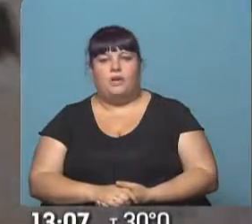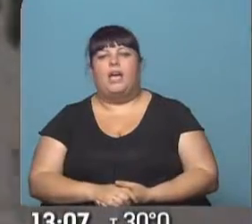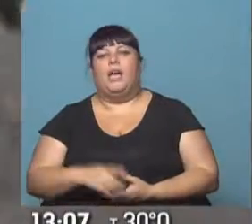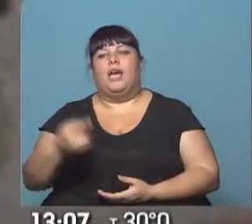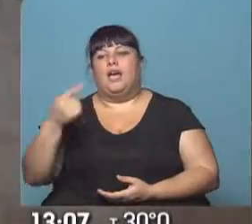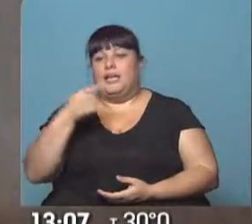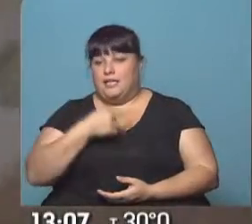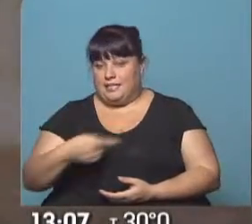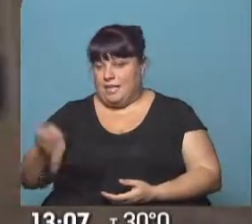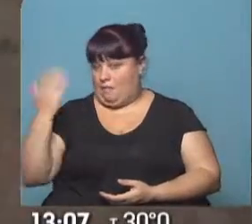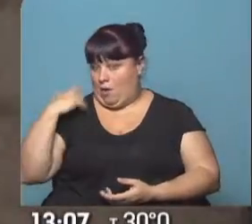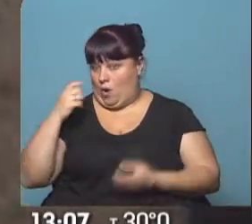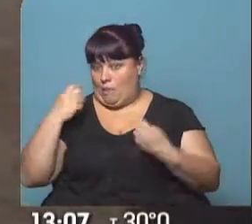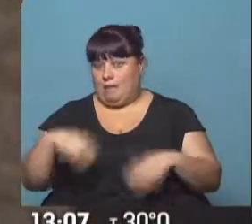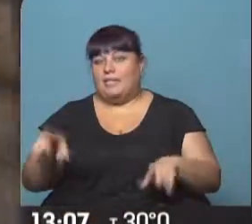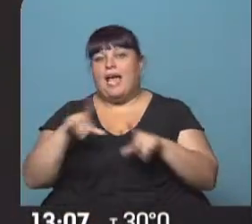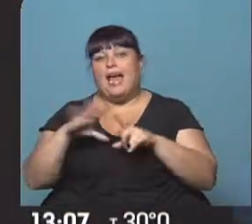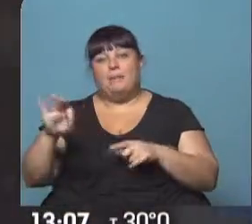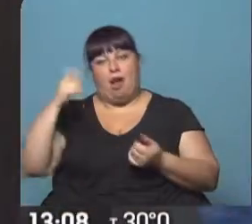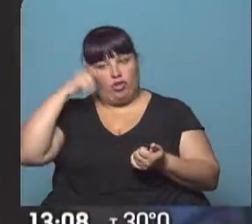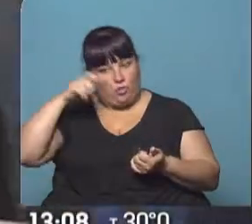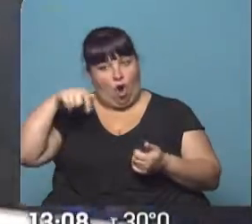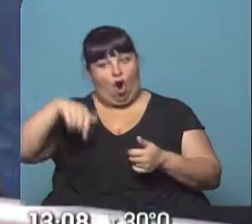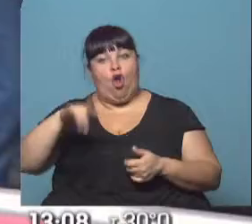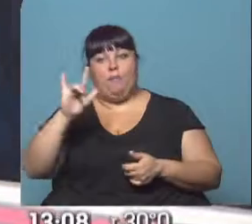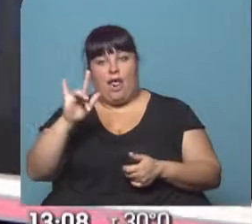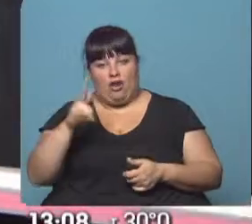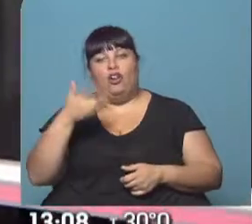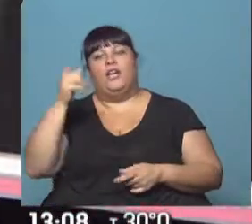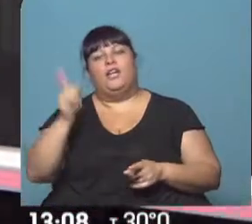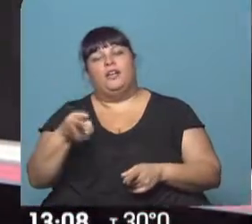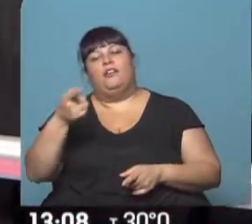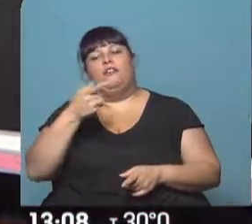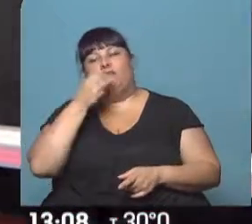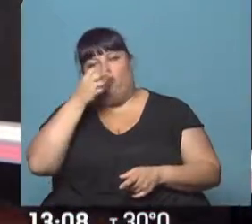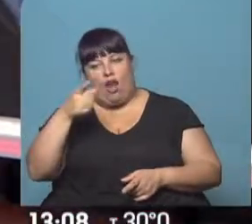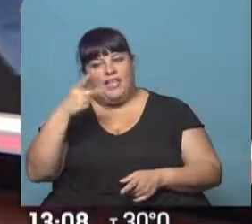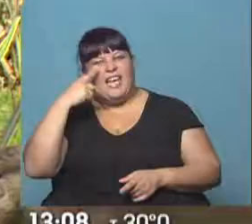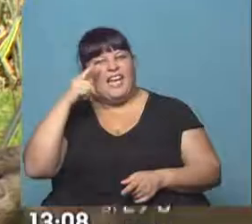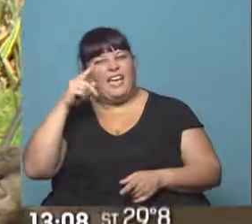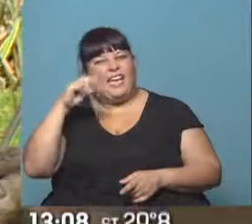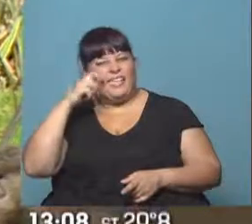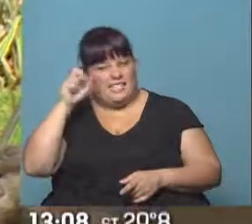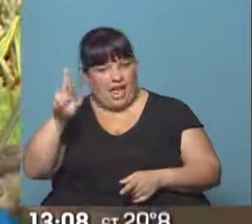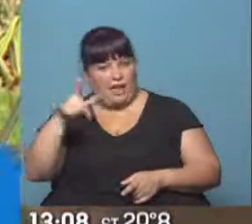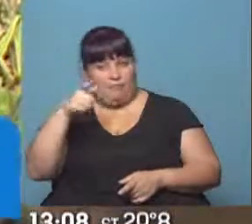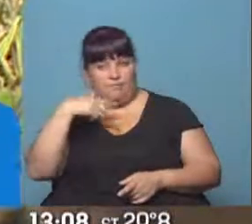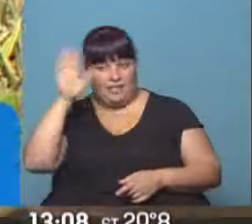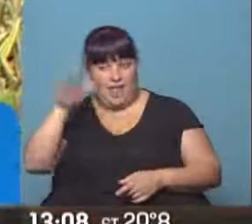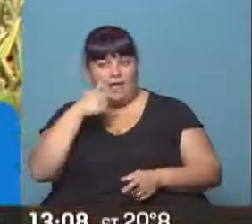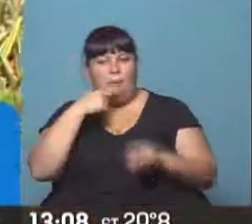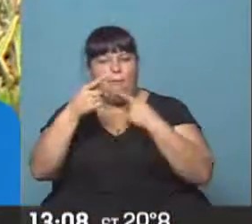La semana comenzó con su hermano en los tribunales. Hoy miércoles fue el turno de ella. Florencia Kirchner fue citada